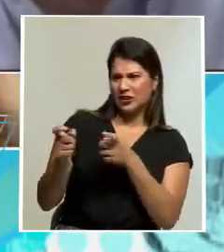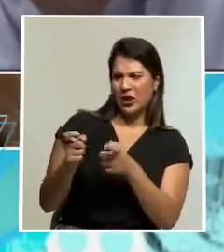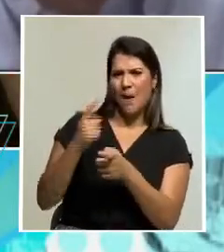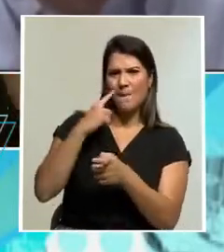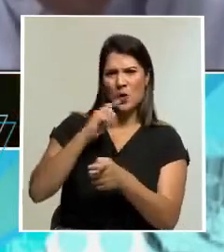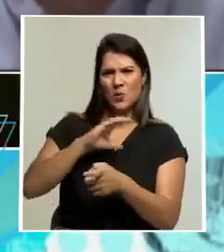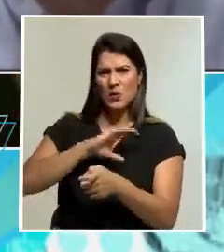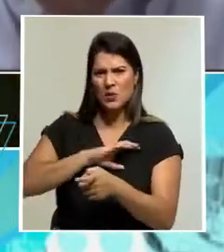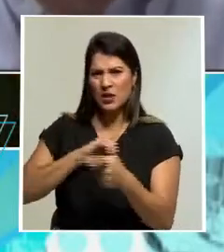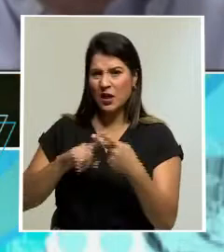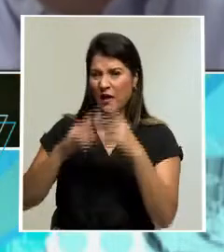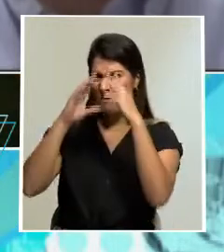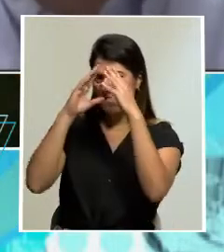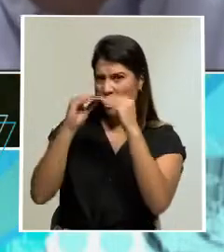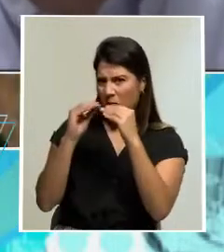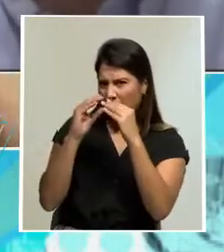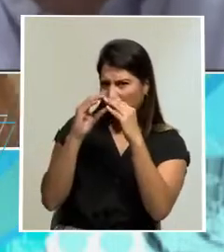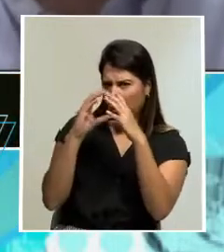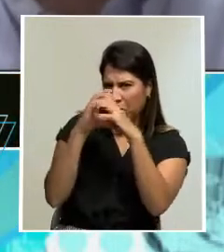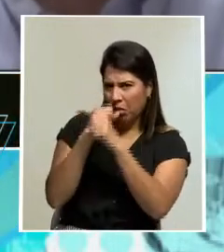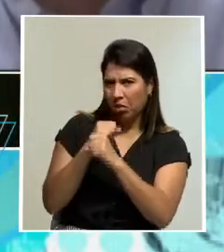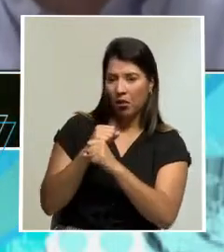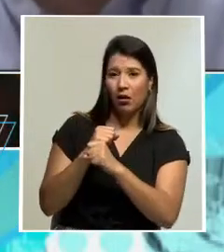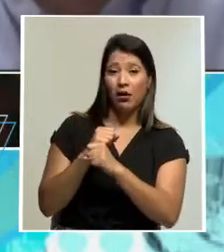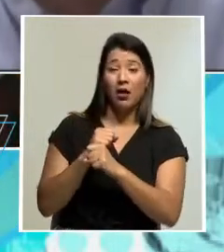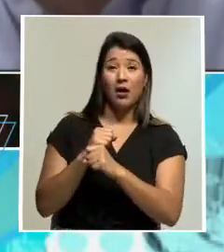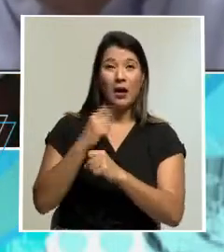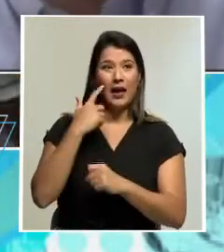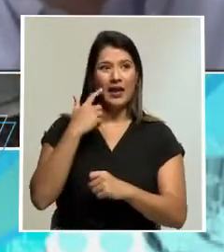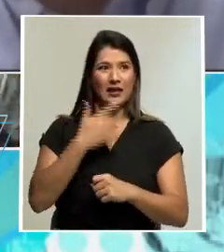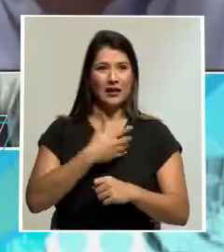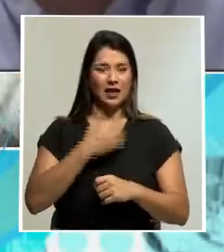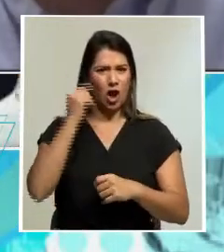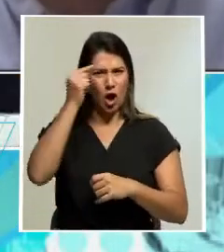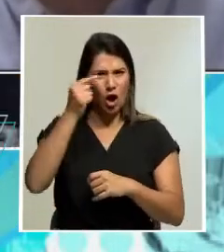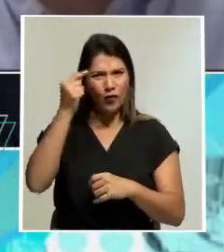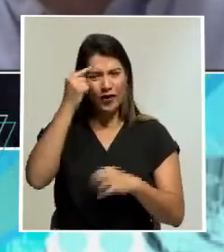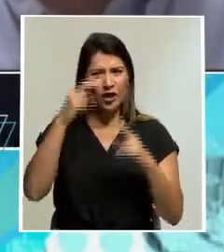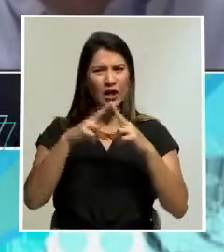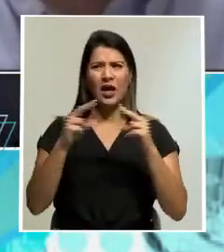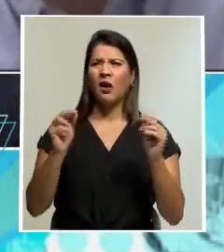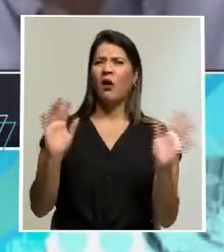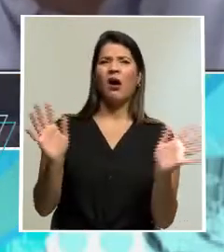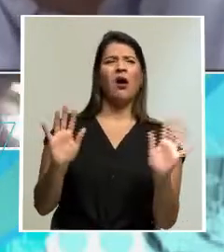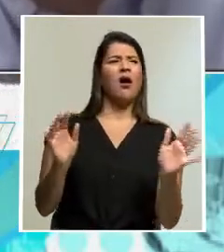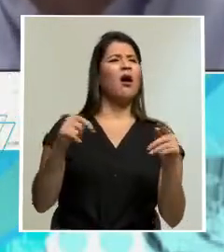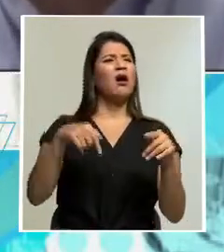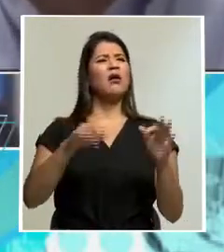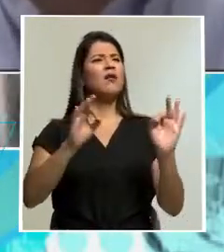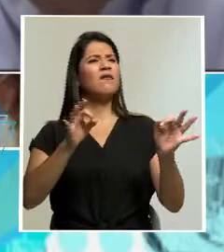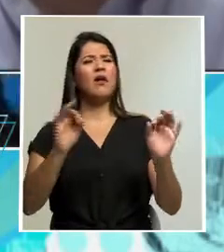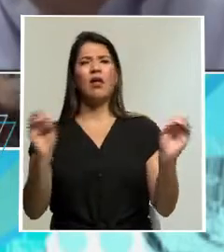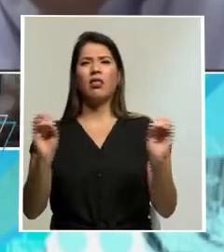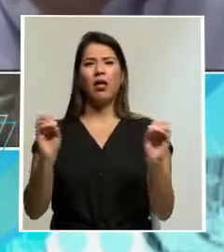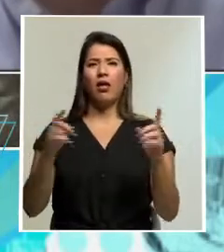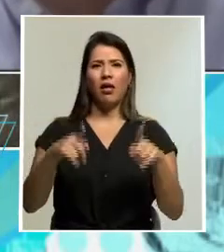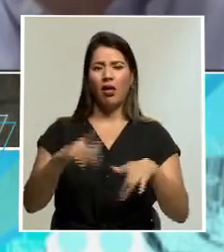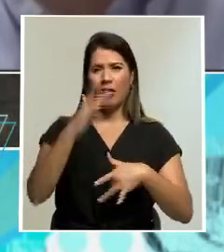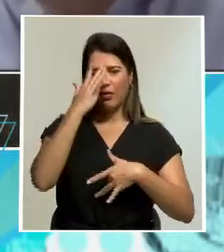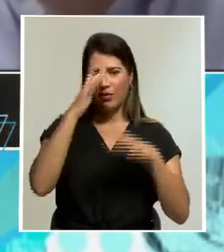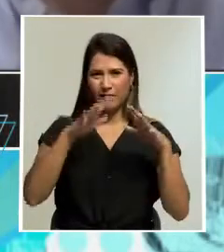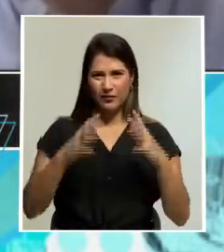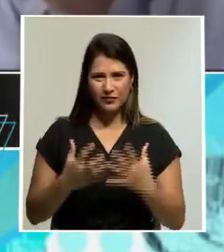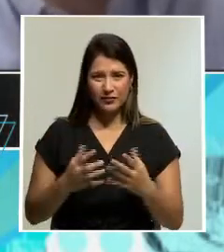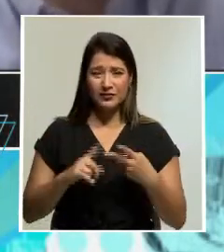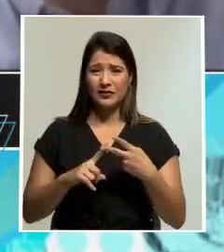total oscurantismo, bajo la negación del régimen de esta situación, bajo la propagación y la